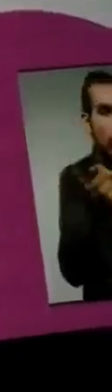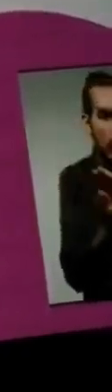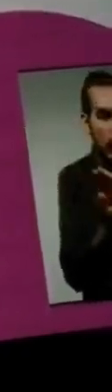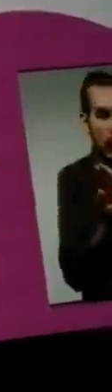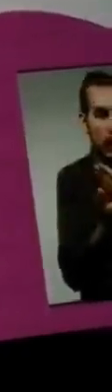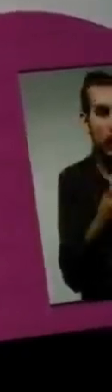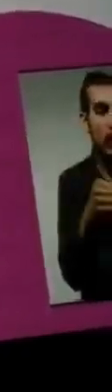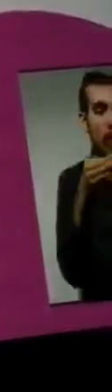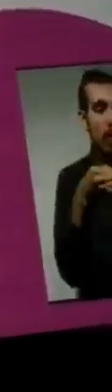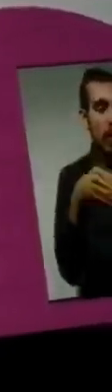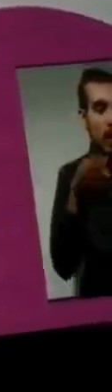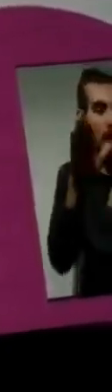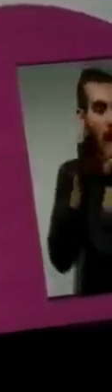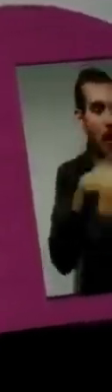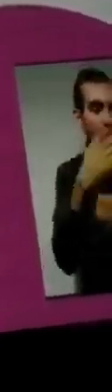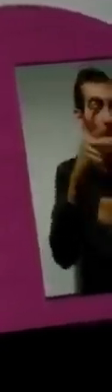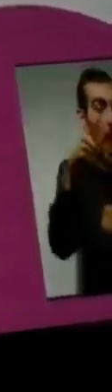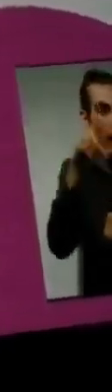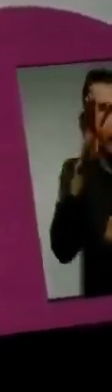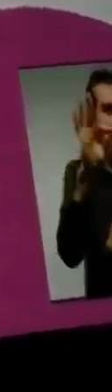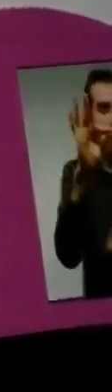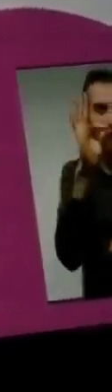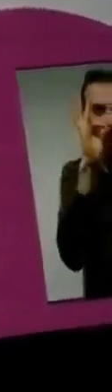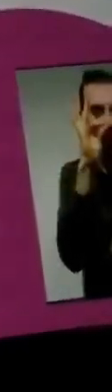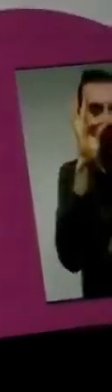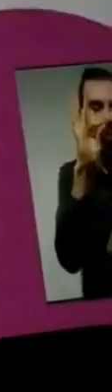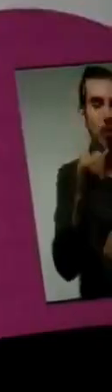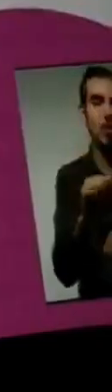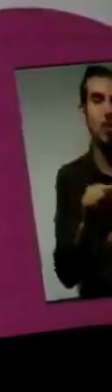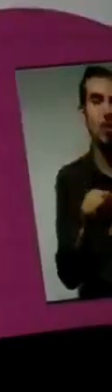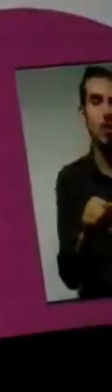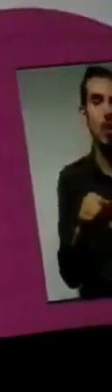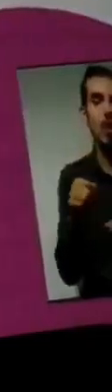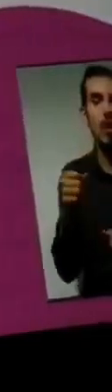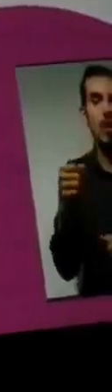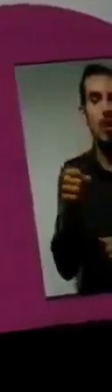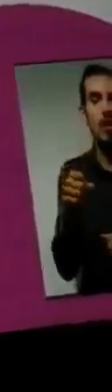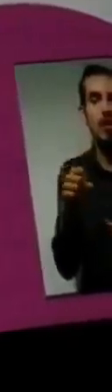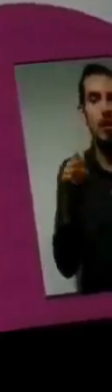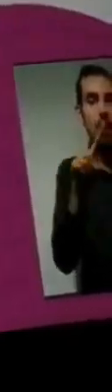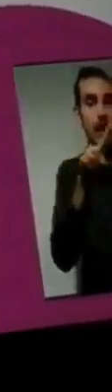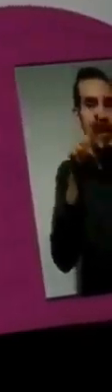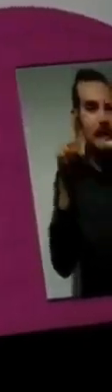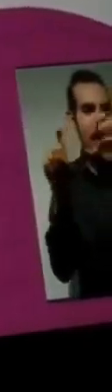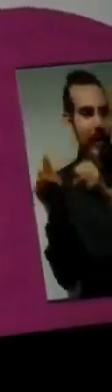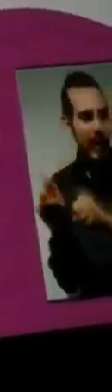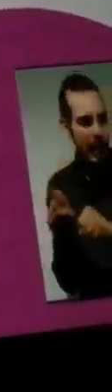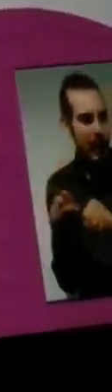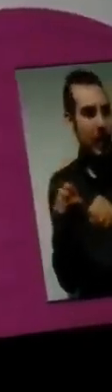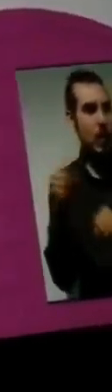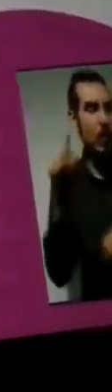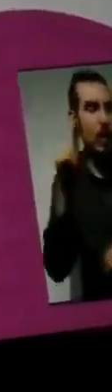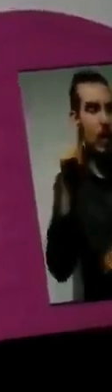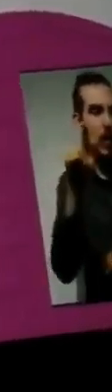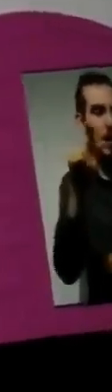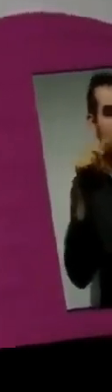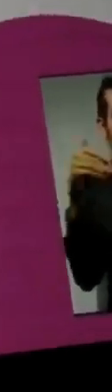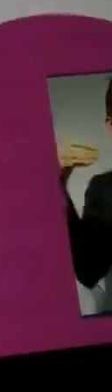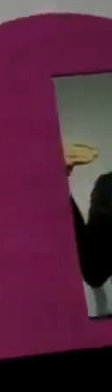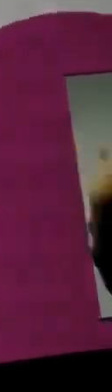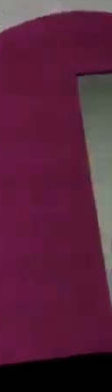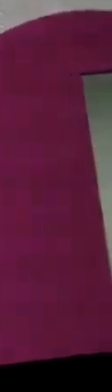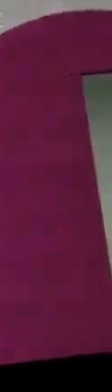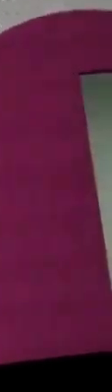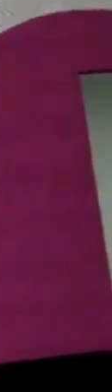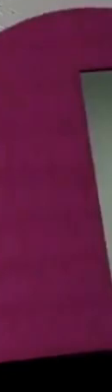Y pues bueno, van a ser 600, casi 670 millones de pesos que se van a invertir ya ahorita en estos